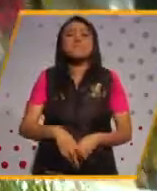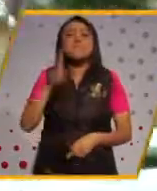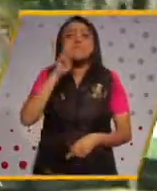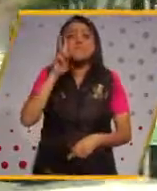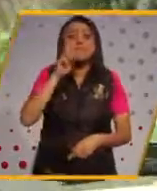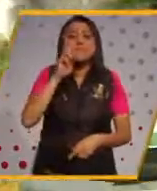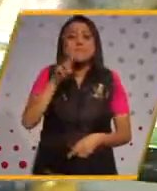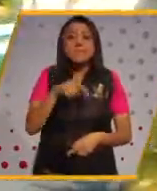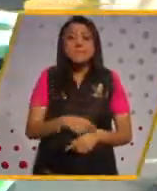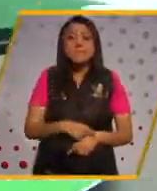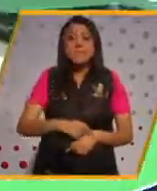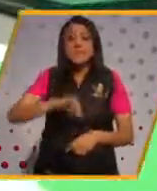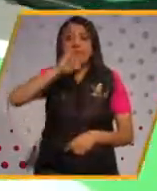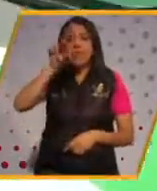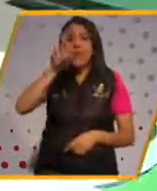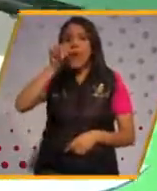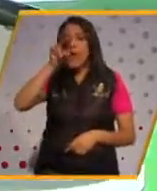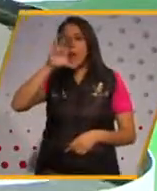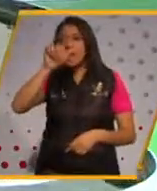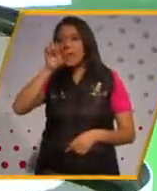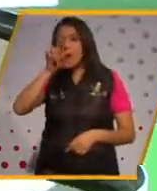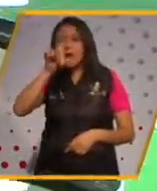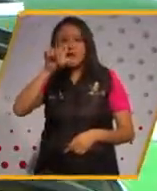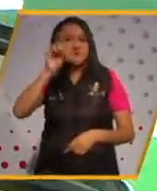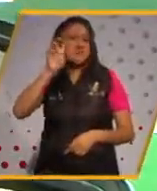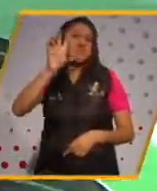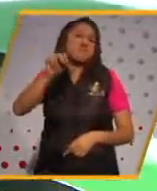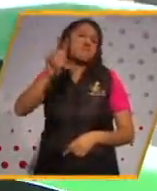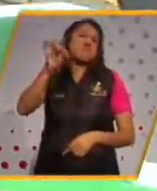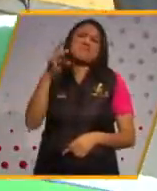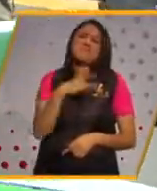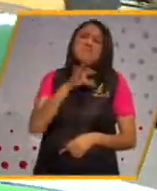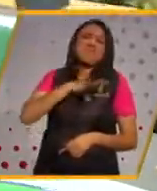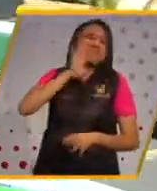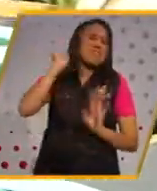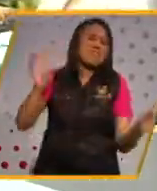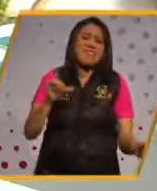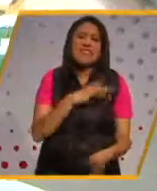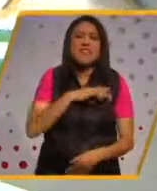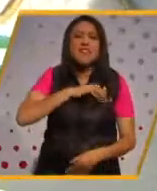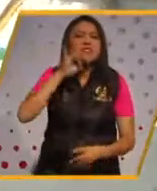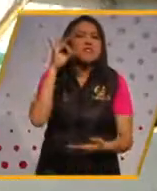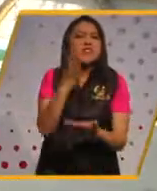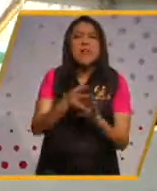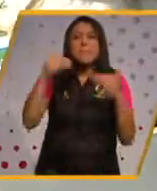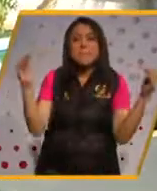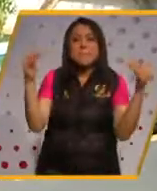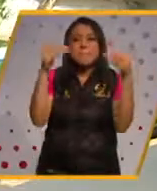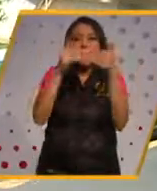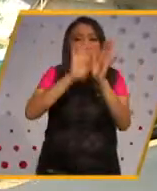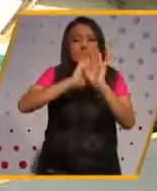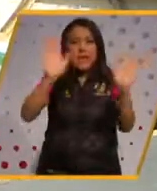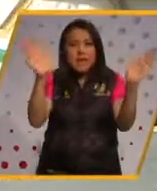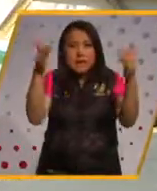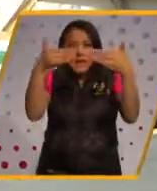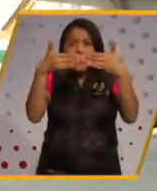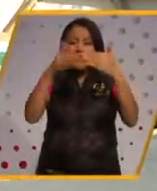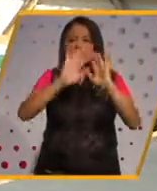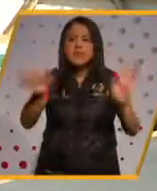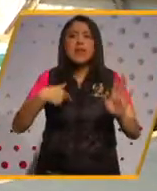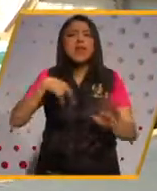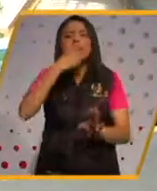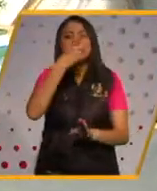cuando tenga el valor de hacerlo juancar o tan solo va a cerrar puertas ya se despidió de los están ahí metidos